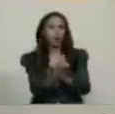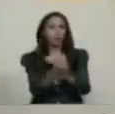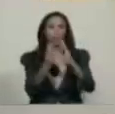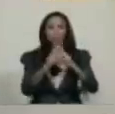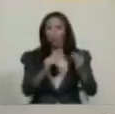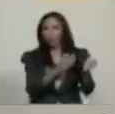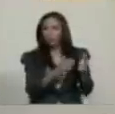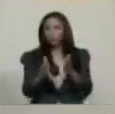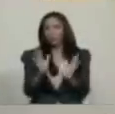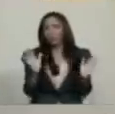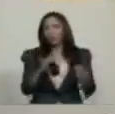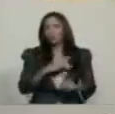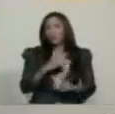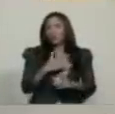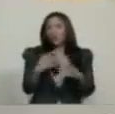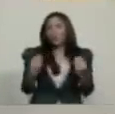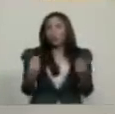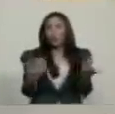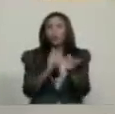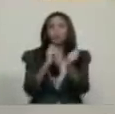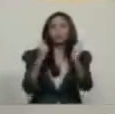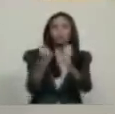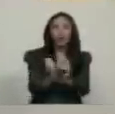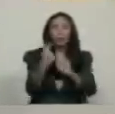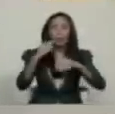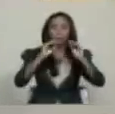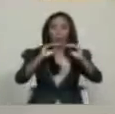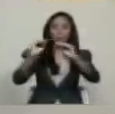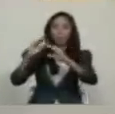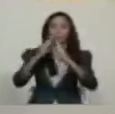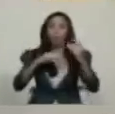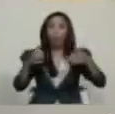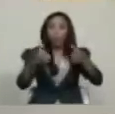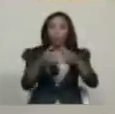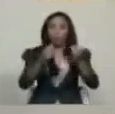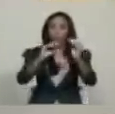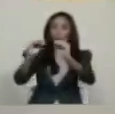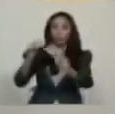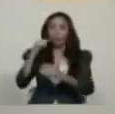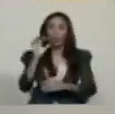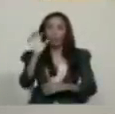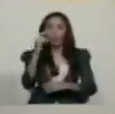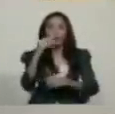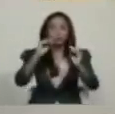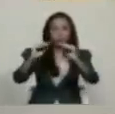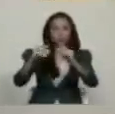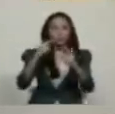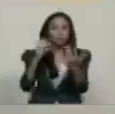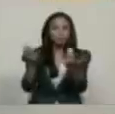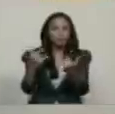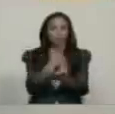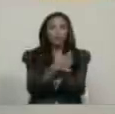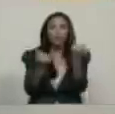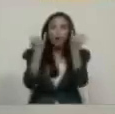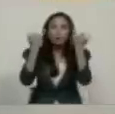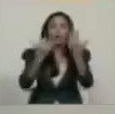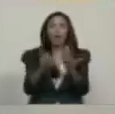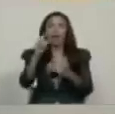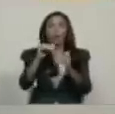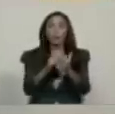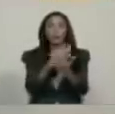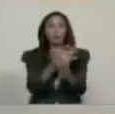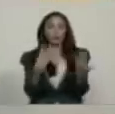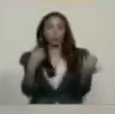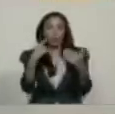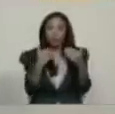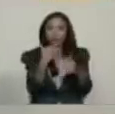siento que debemos convertir, y convoco a todas las fuerzas de nuestra patria, convertir el año 2019 que ya